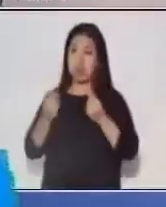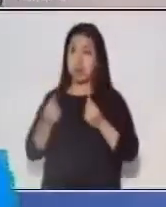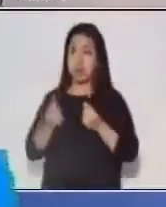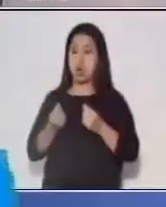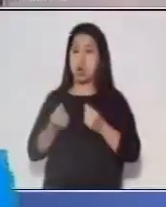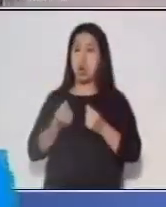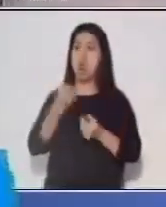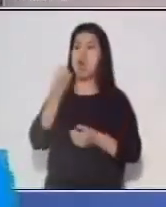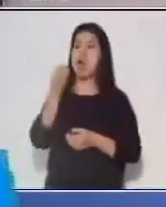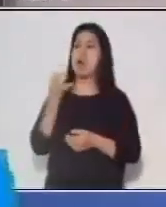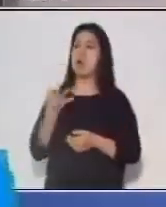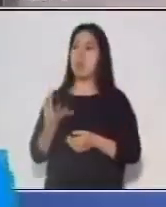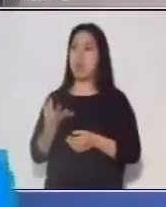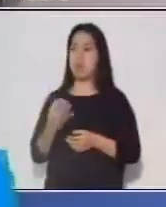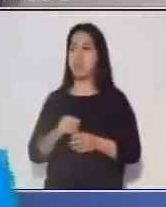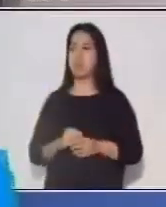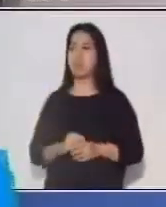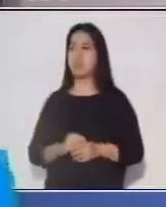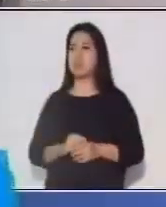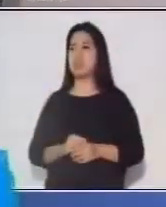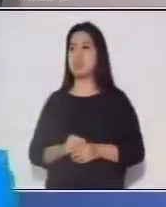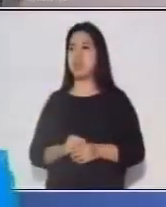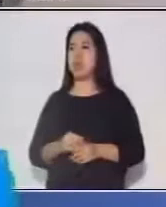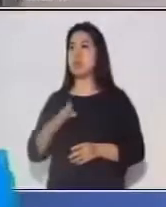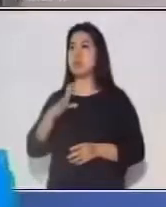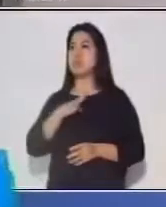eje. Entonces vamos a tener